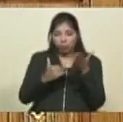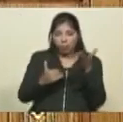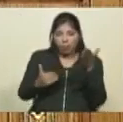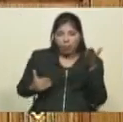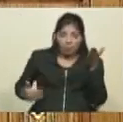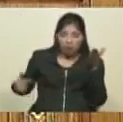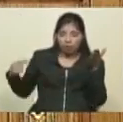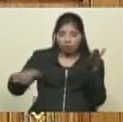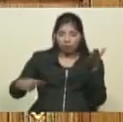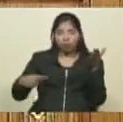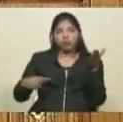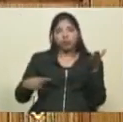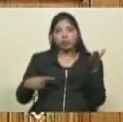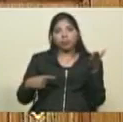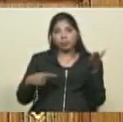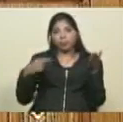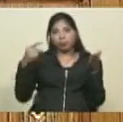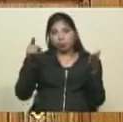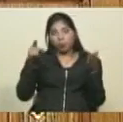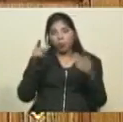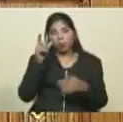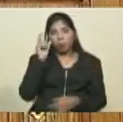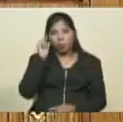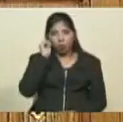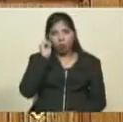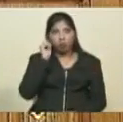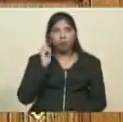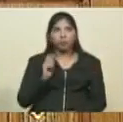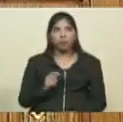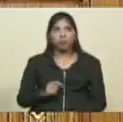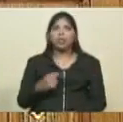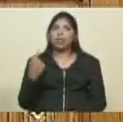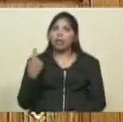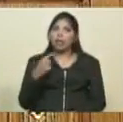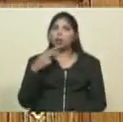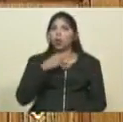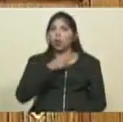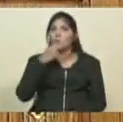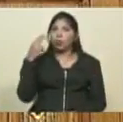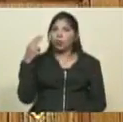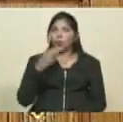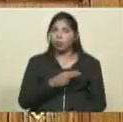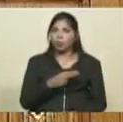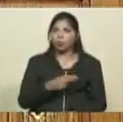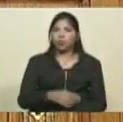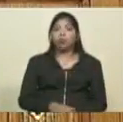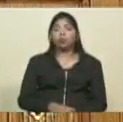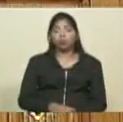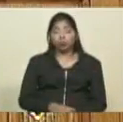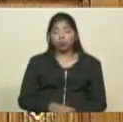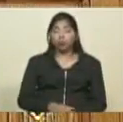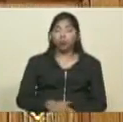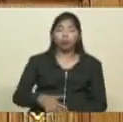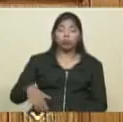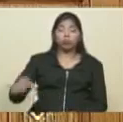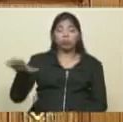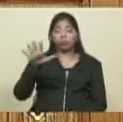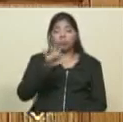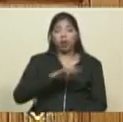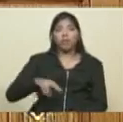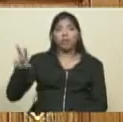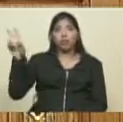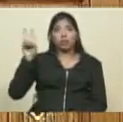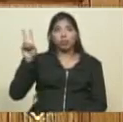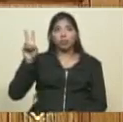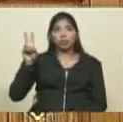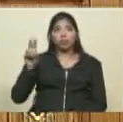y precandidatas inicialmente, habla del compromiso militante de la población de adultos mayores de este país. Que hayamos